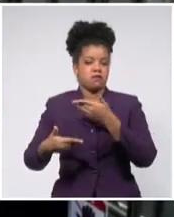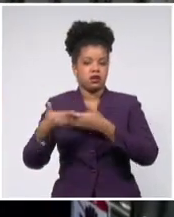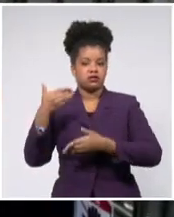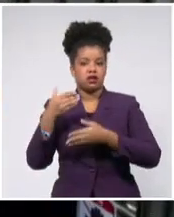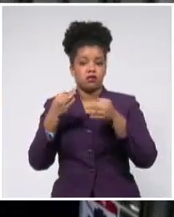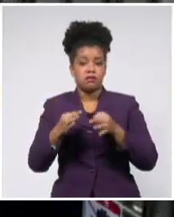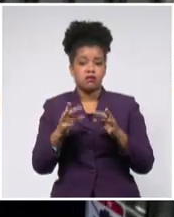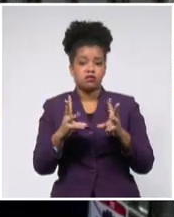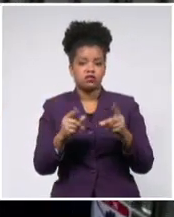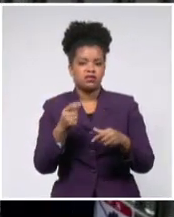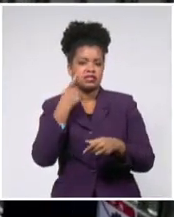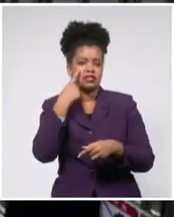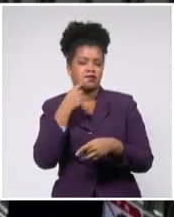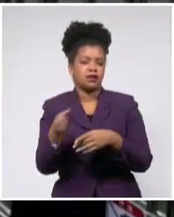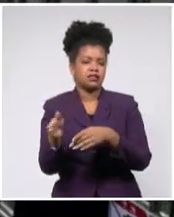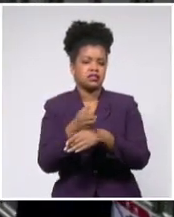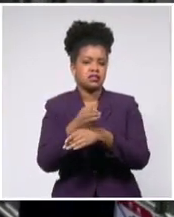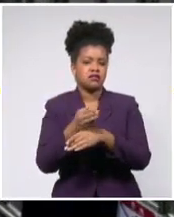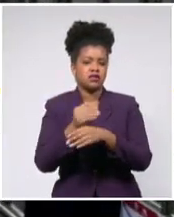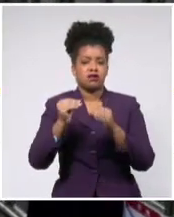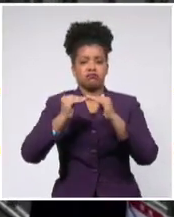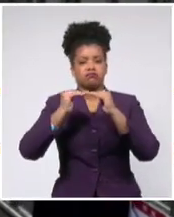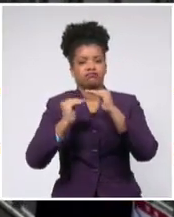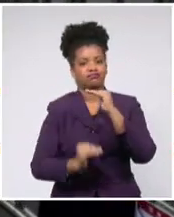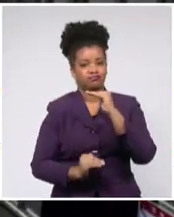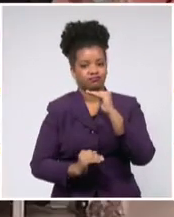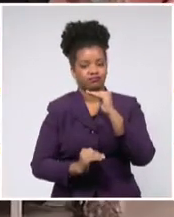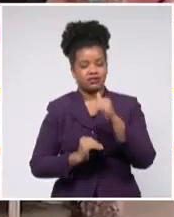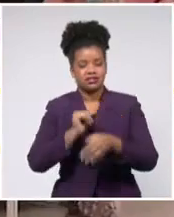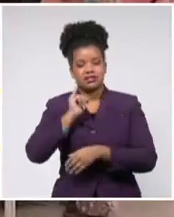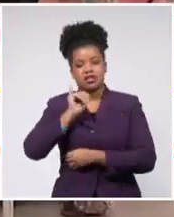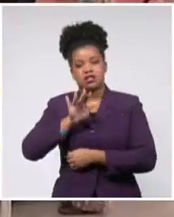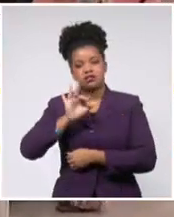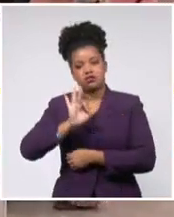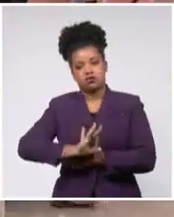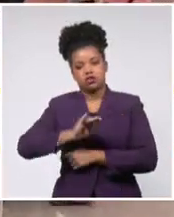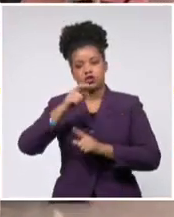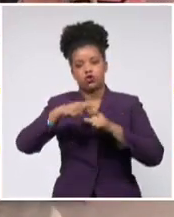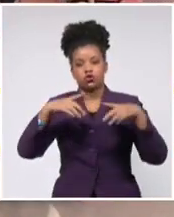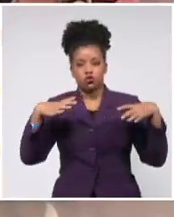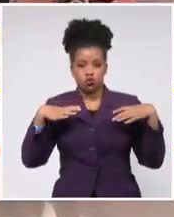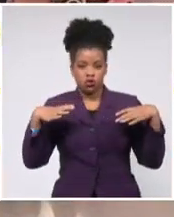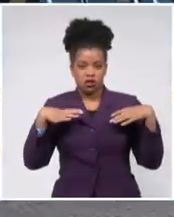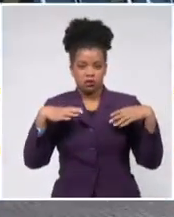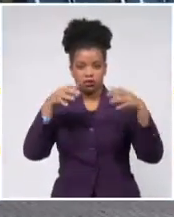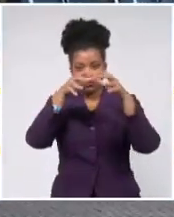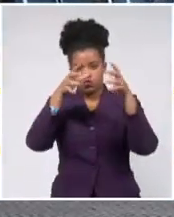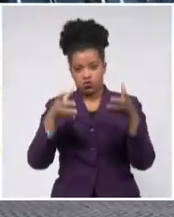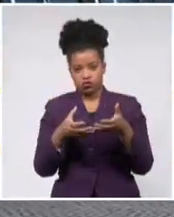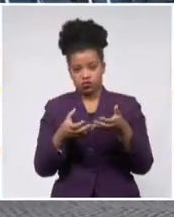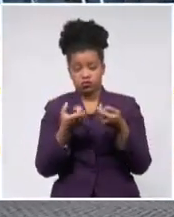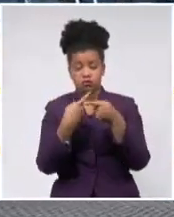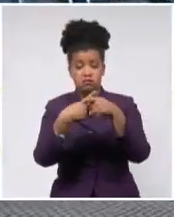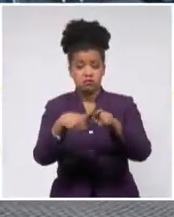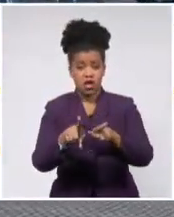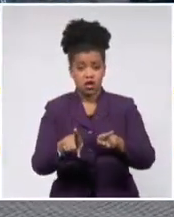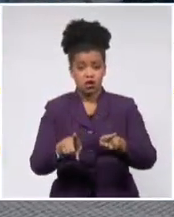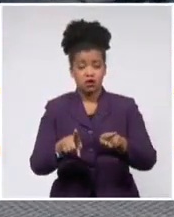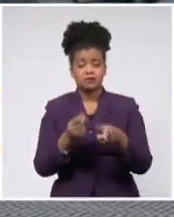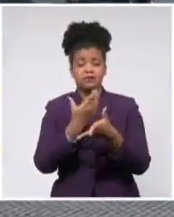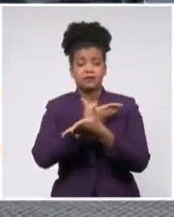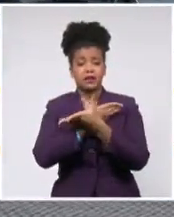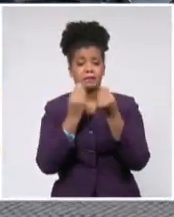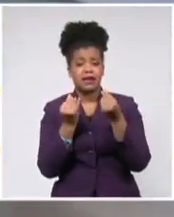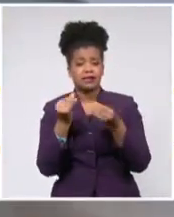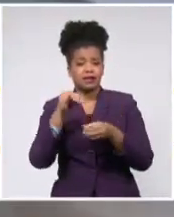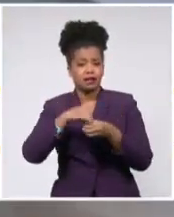cifra representa la caída en un 65% del turismo global. Mientras las pérdidas en ingresos